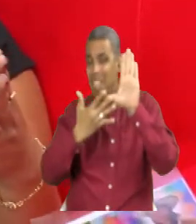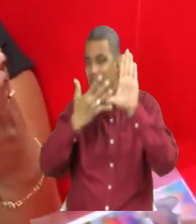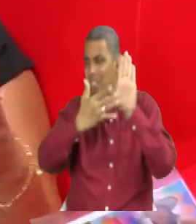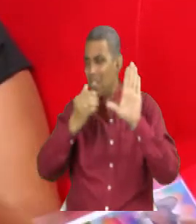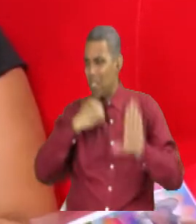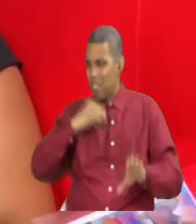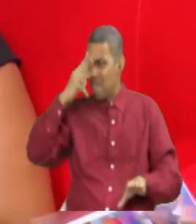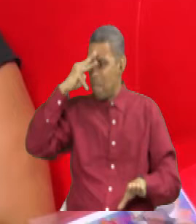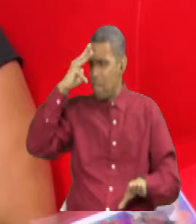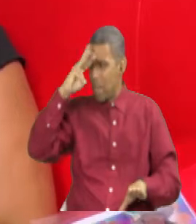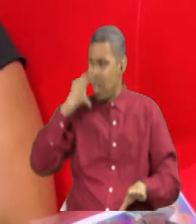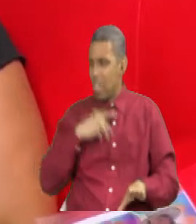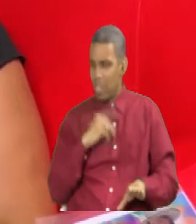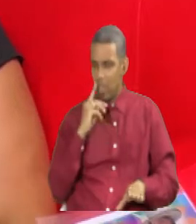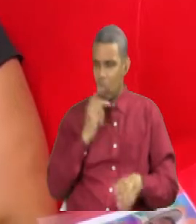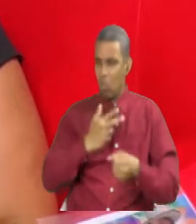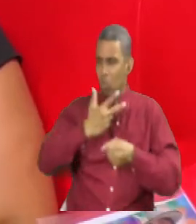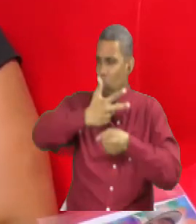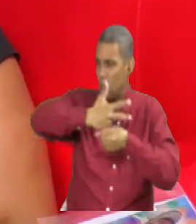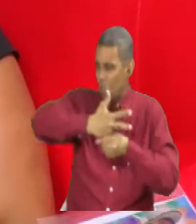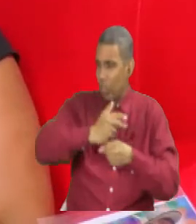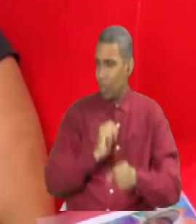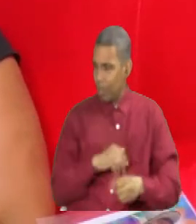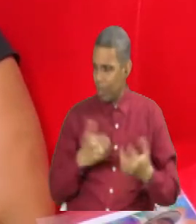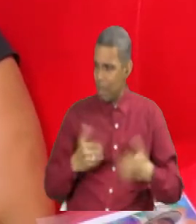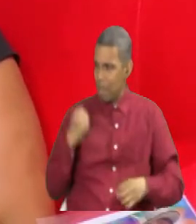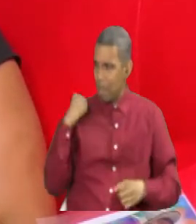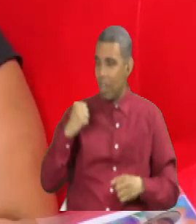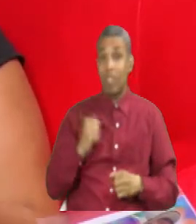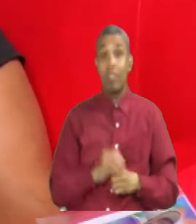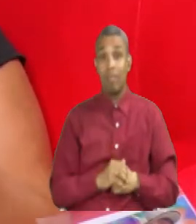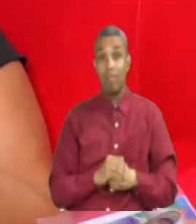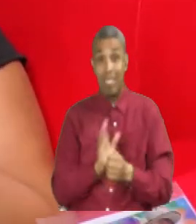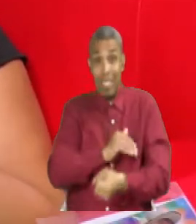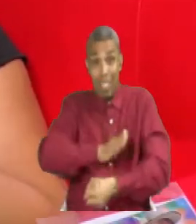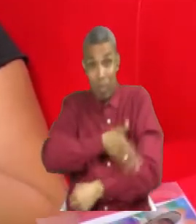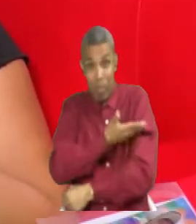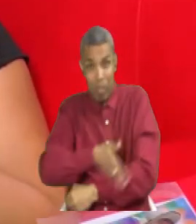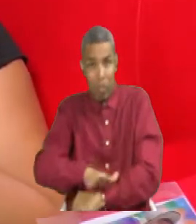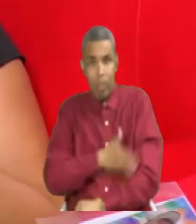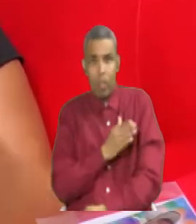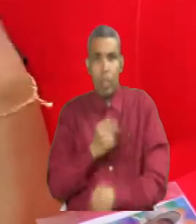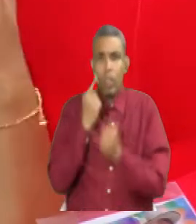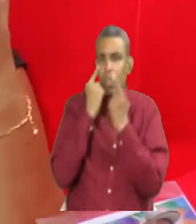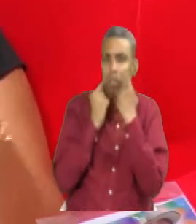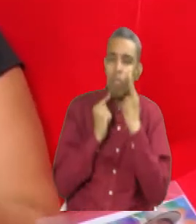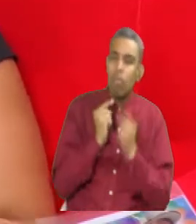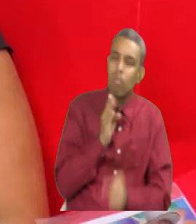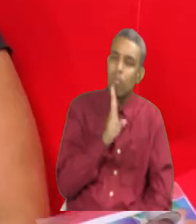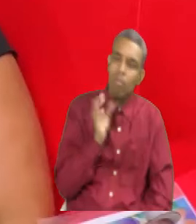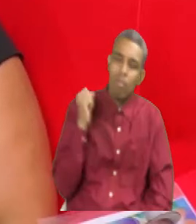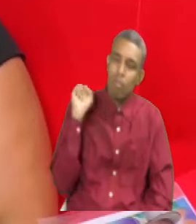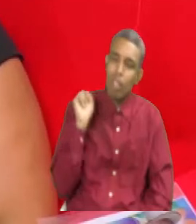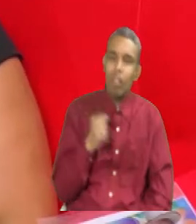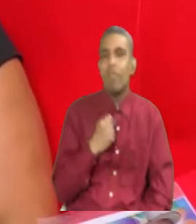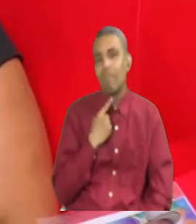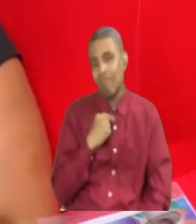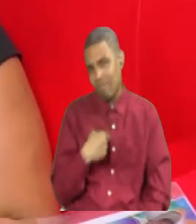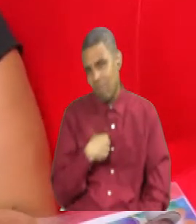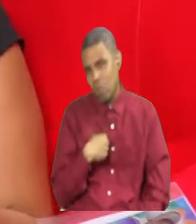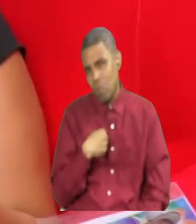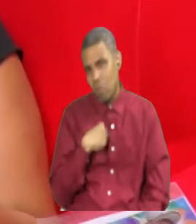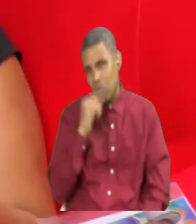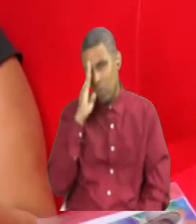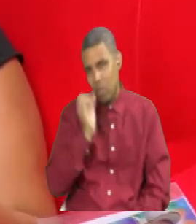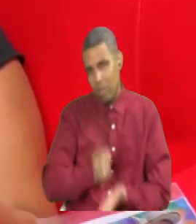el segundo, que se llama ¿Quién lloró?, es un tema muy especial, que para mi concepto es el que más me gusta, porque es